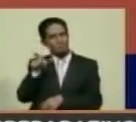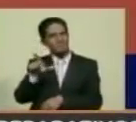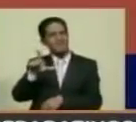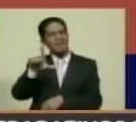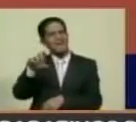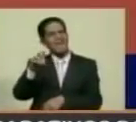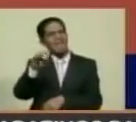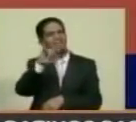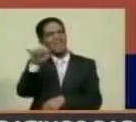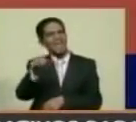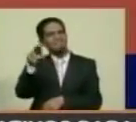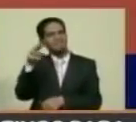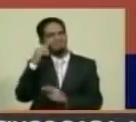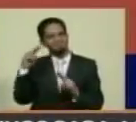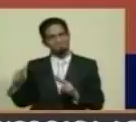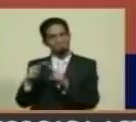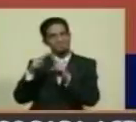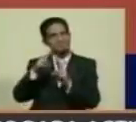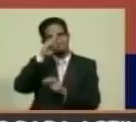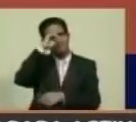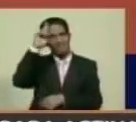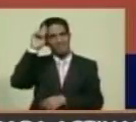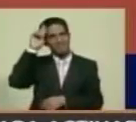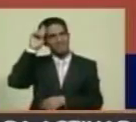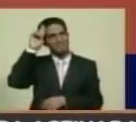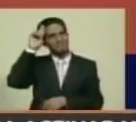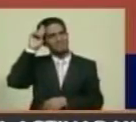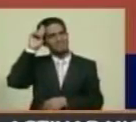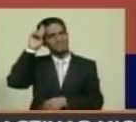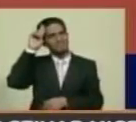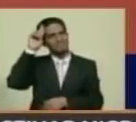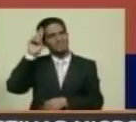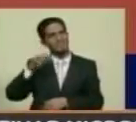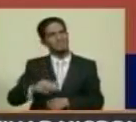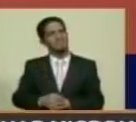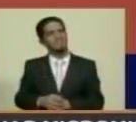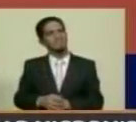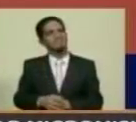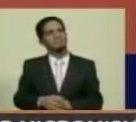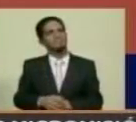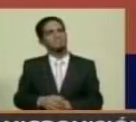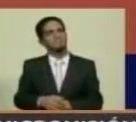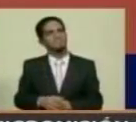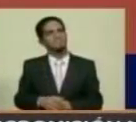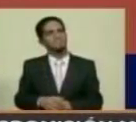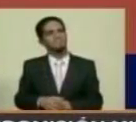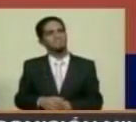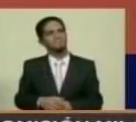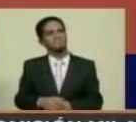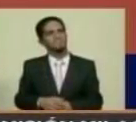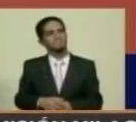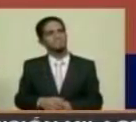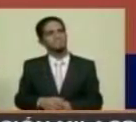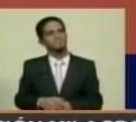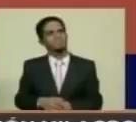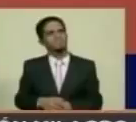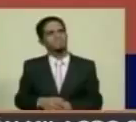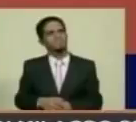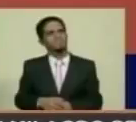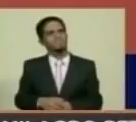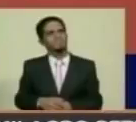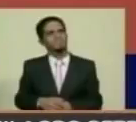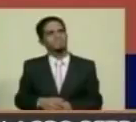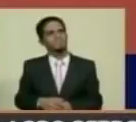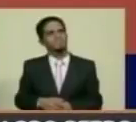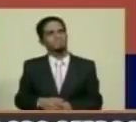Y mire, pues, Ledesma se la pasa restaurante en restaurante, ¿no? La buena vida que llaman. Como decía un poema de Aquiles Nasoa, me diréis que